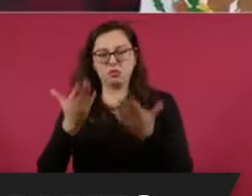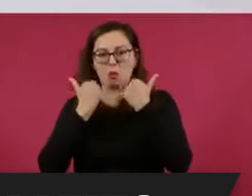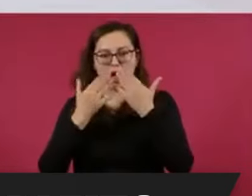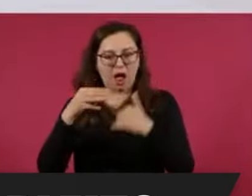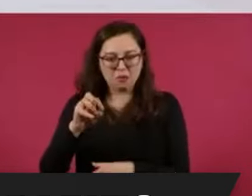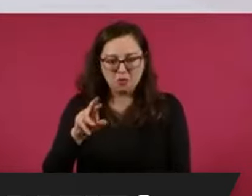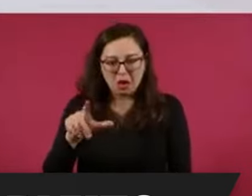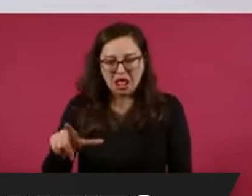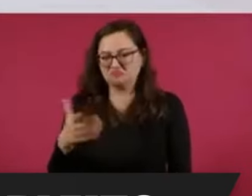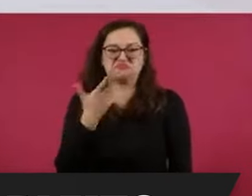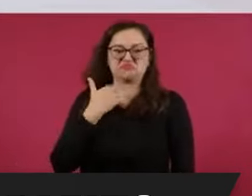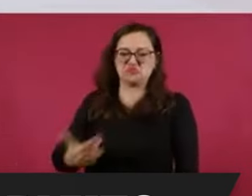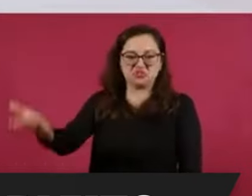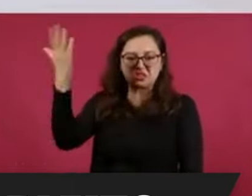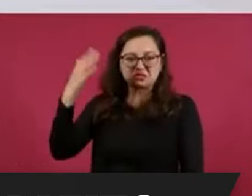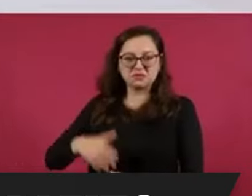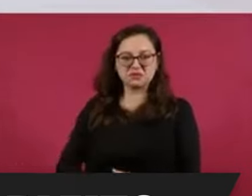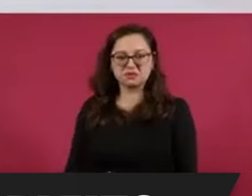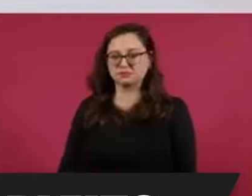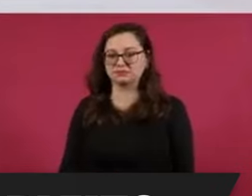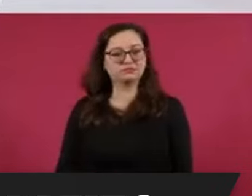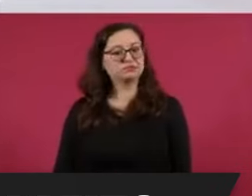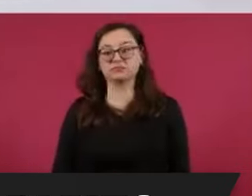No, a ver,